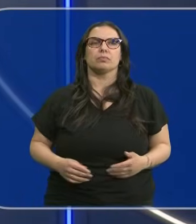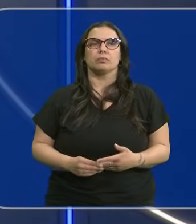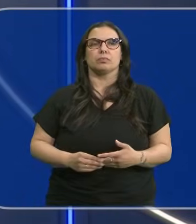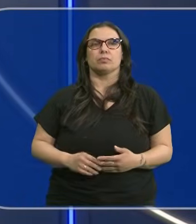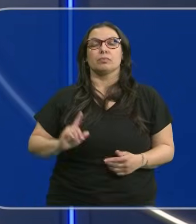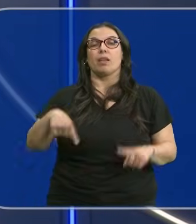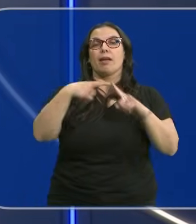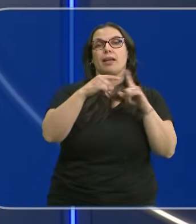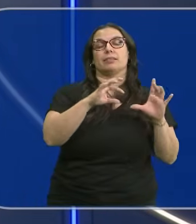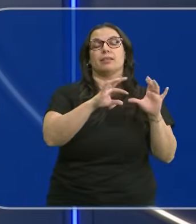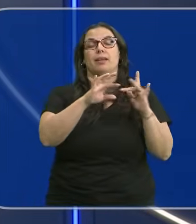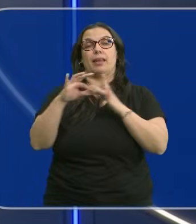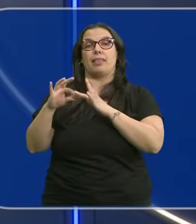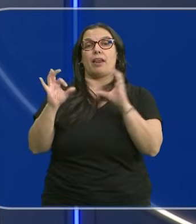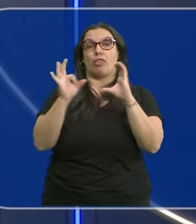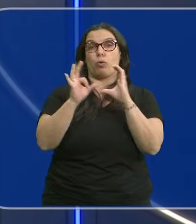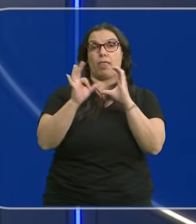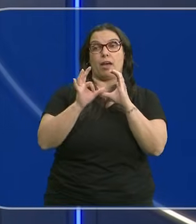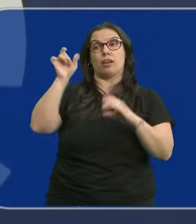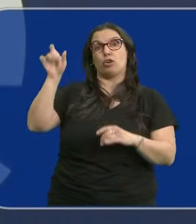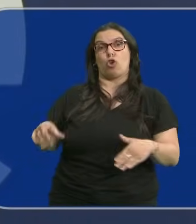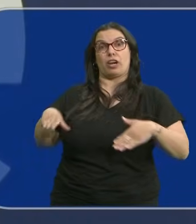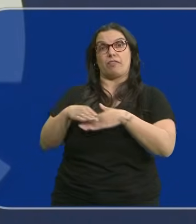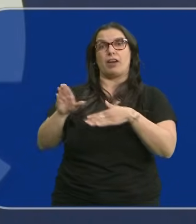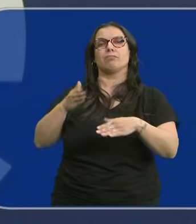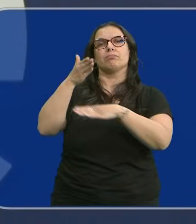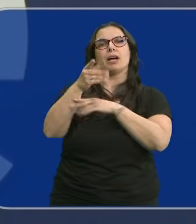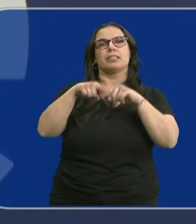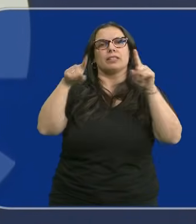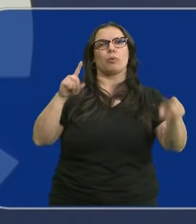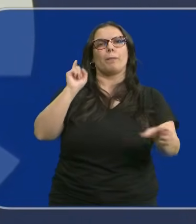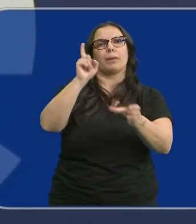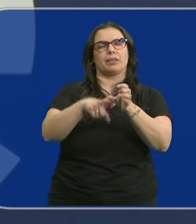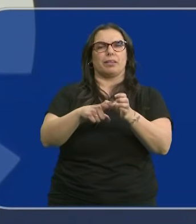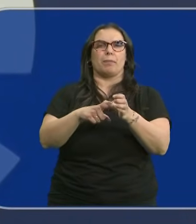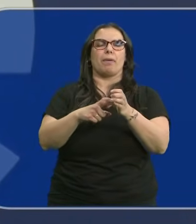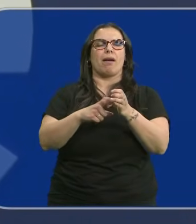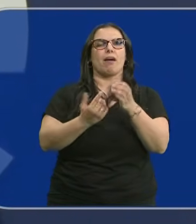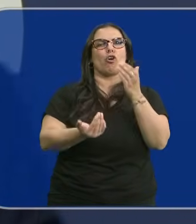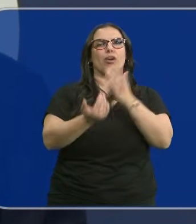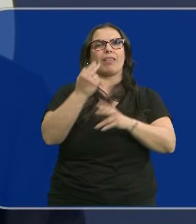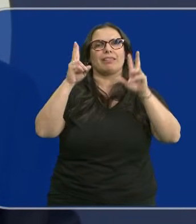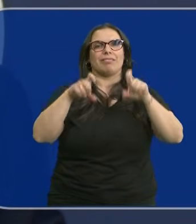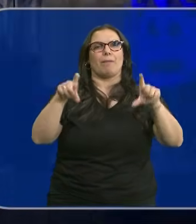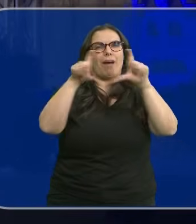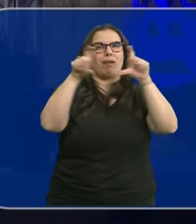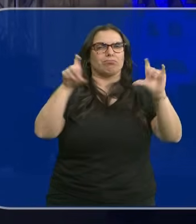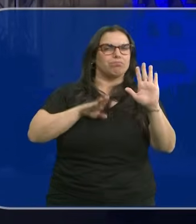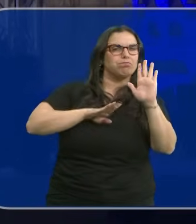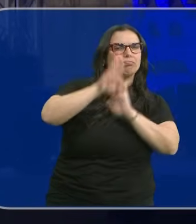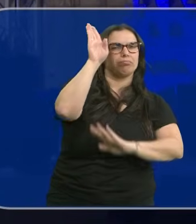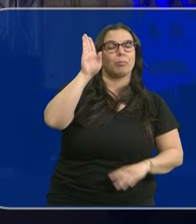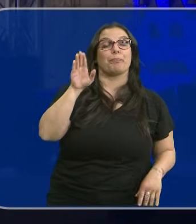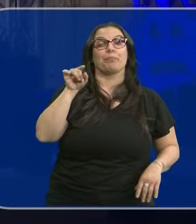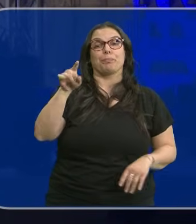El ex líder de Ciudadanos, Albert Rivera, ha participado, como ven, en Segovia en esta jornada sobre startups y emprendimiento, Segovia App. Ante